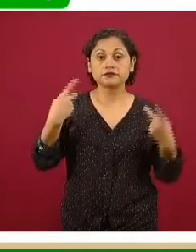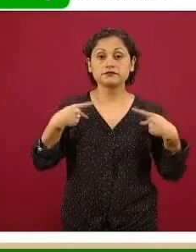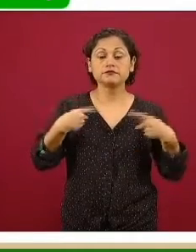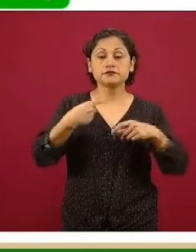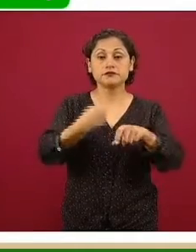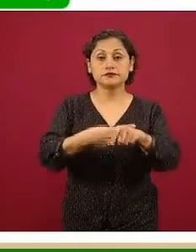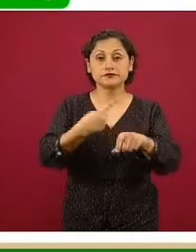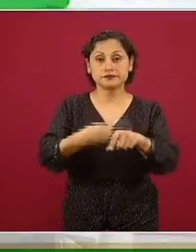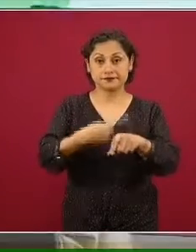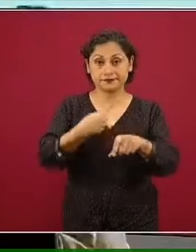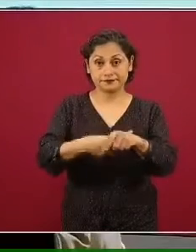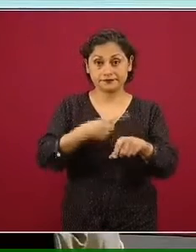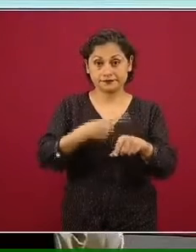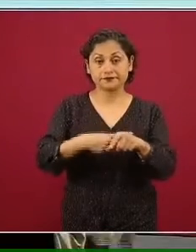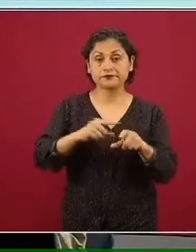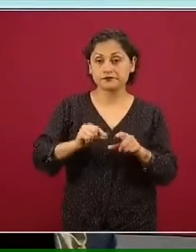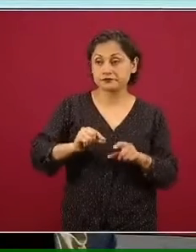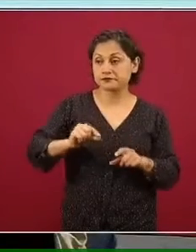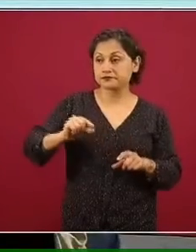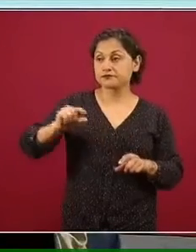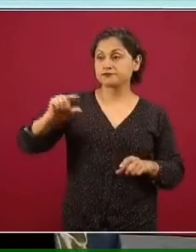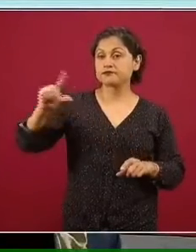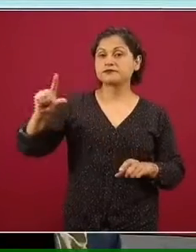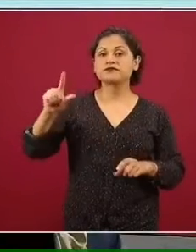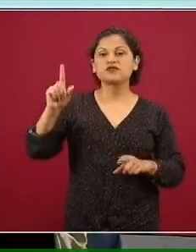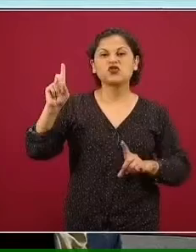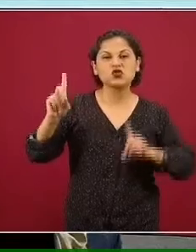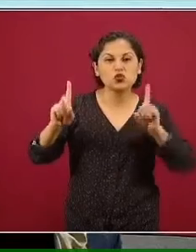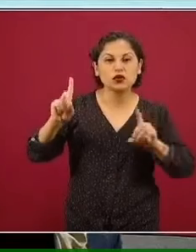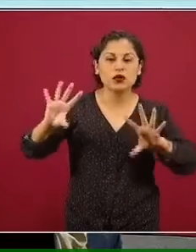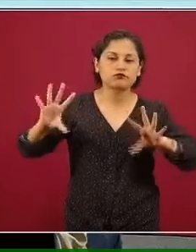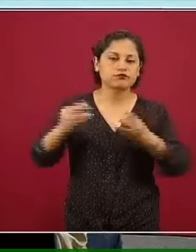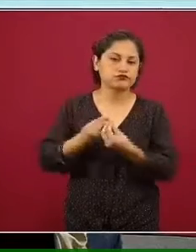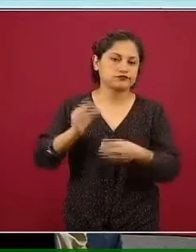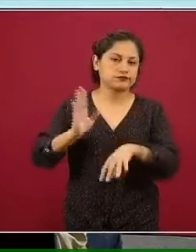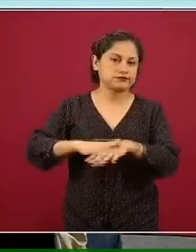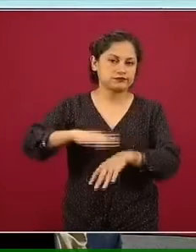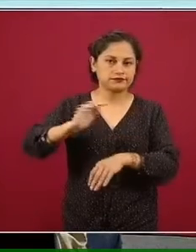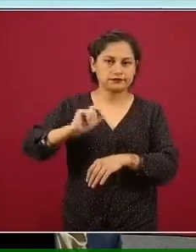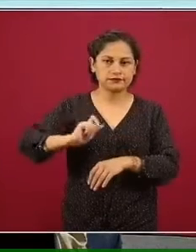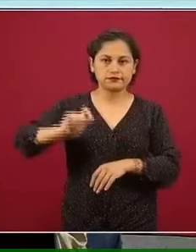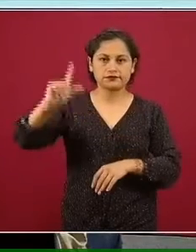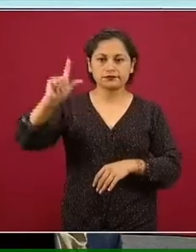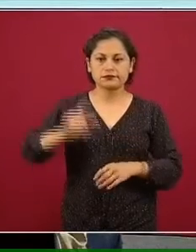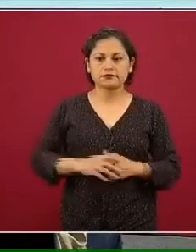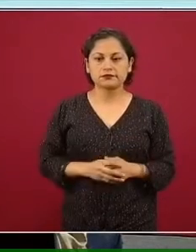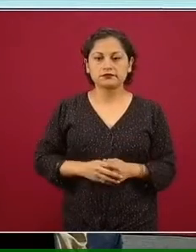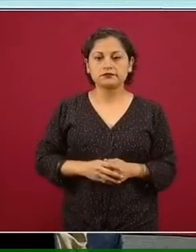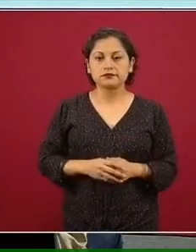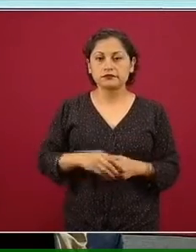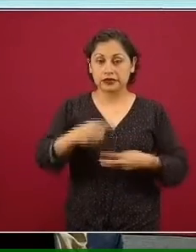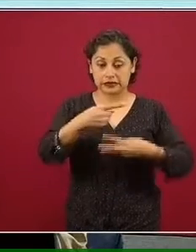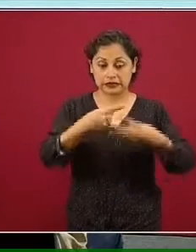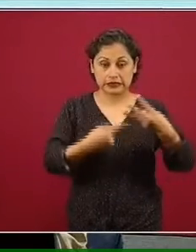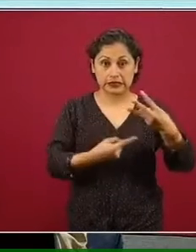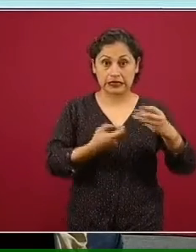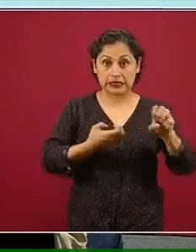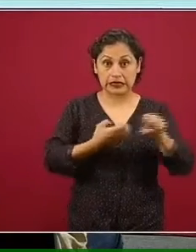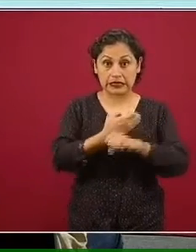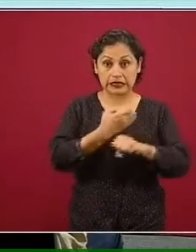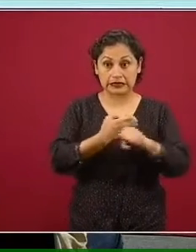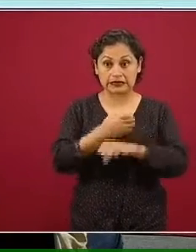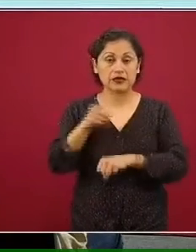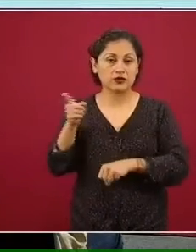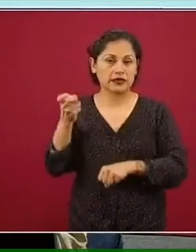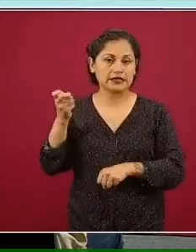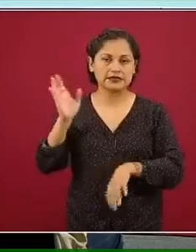una pendiente todavía importante, que aquí sí es el 16%, sería el estado que de los 3 que hemos presentado tiene la